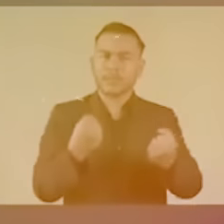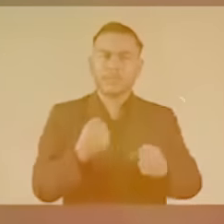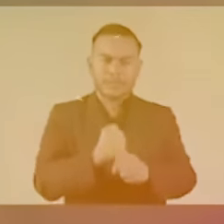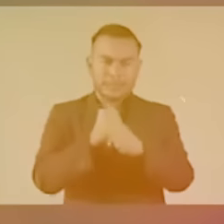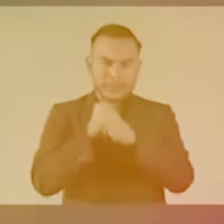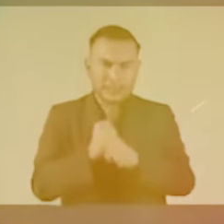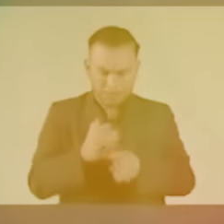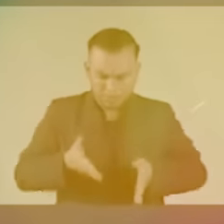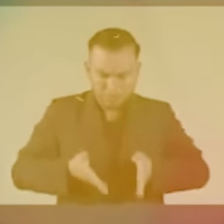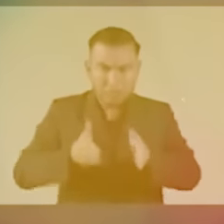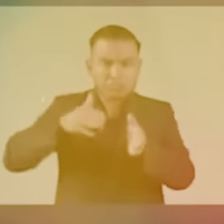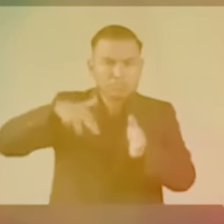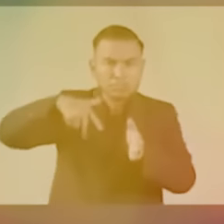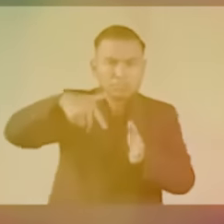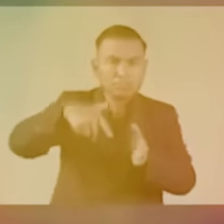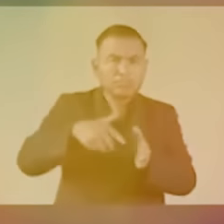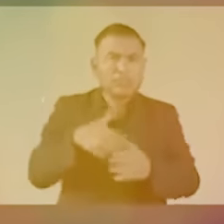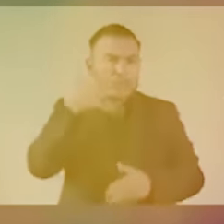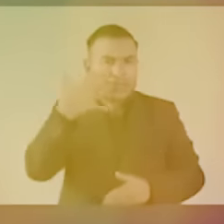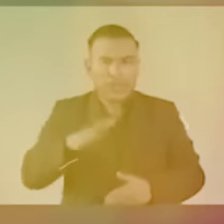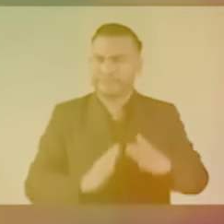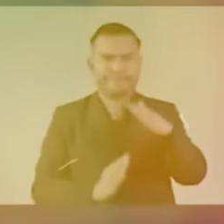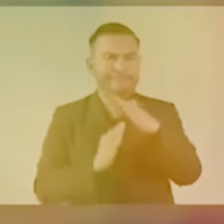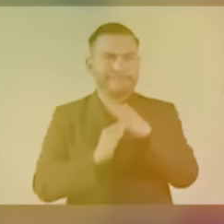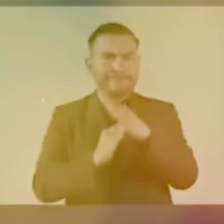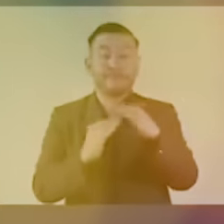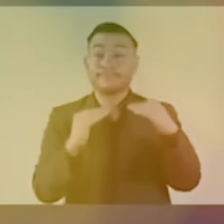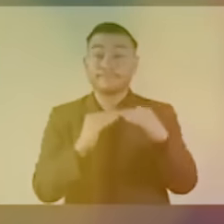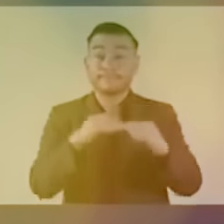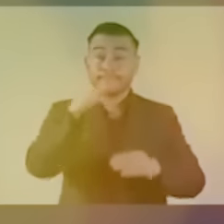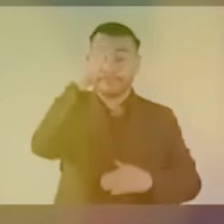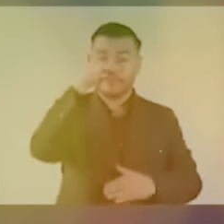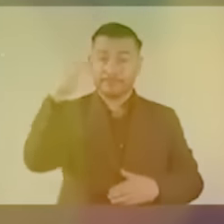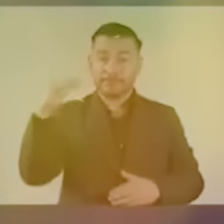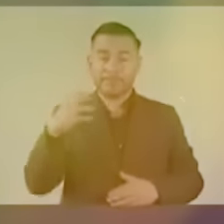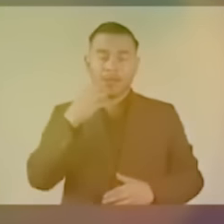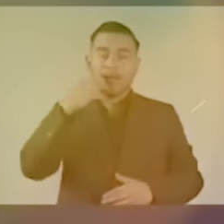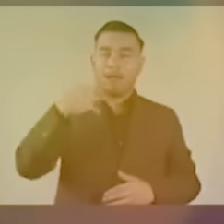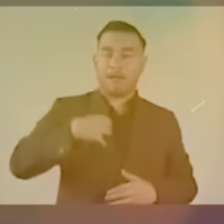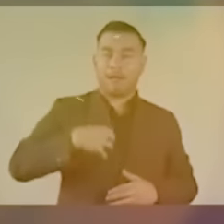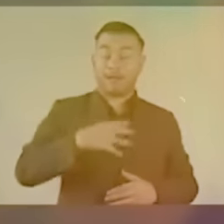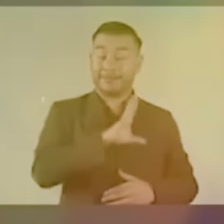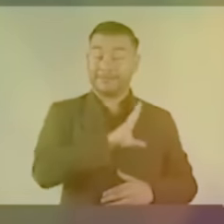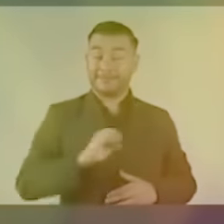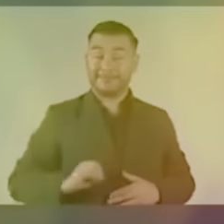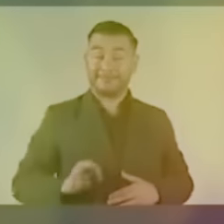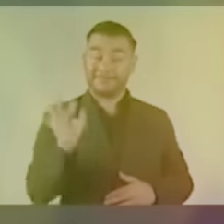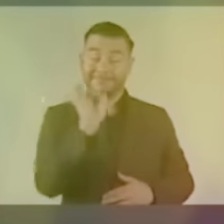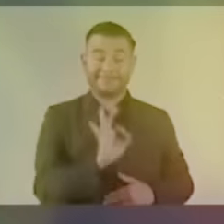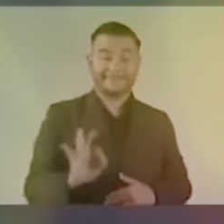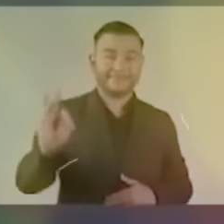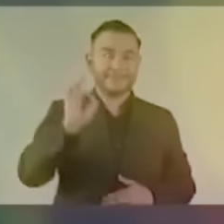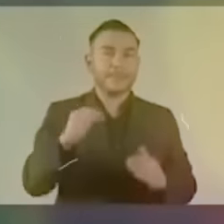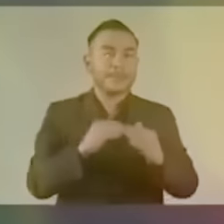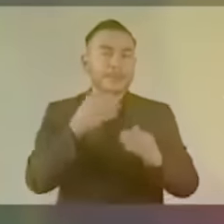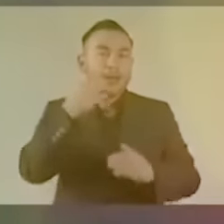poder caminar libre en las calles? ¿Acaso no merece un país del que se pueda sentir orgulloso? ¿Acaso no merece